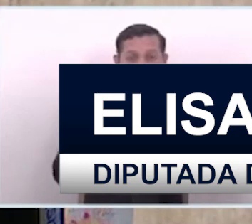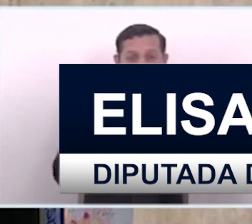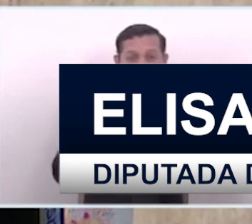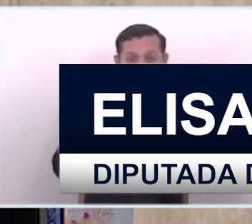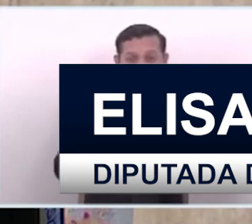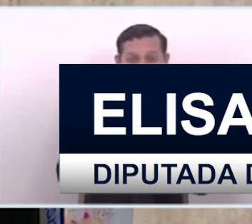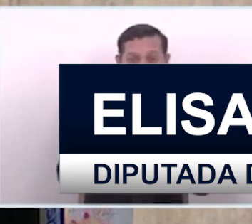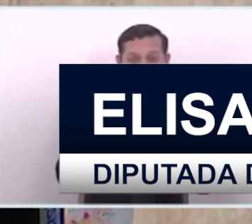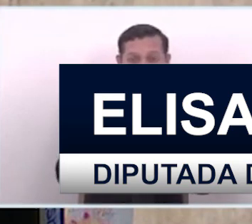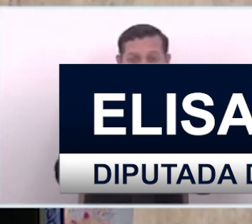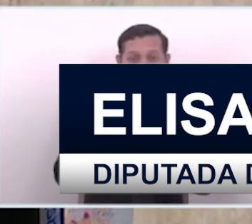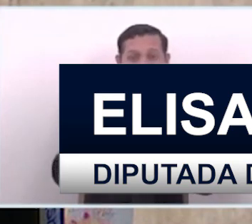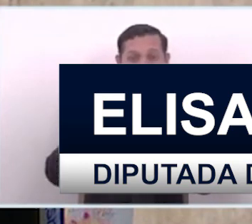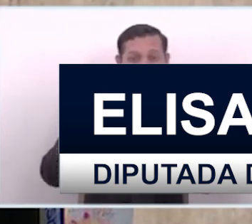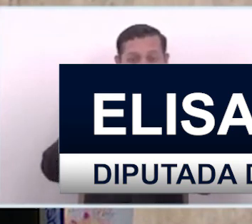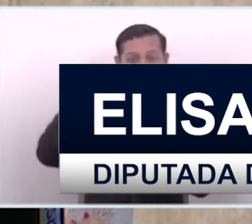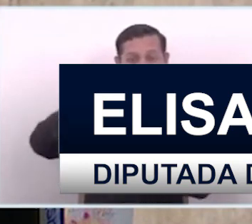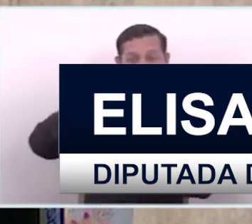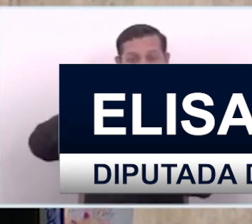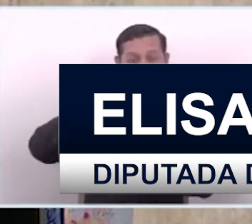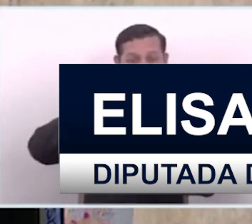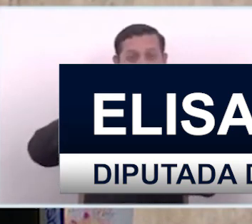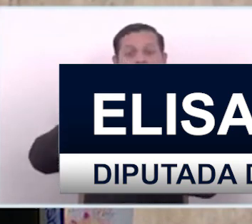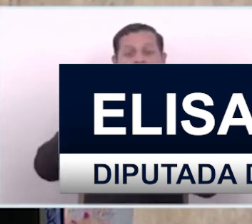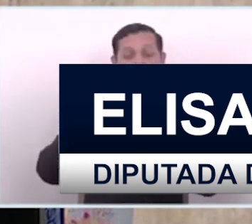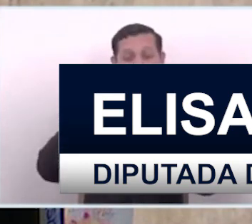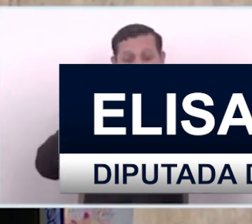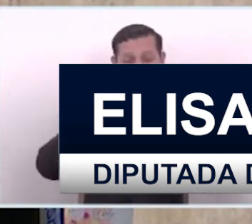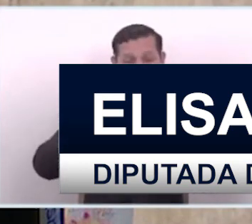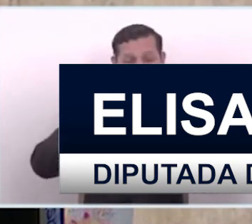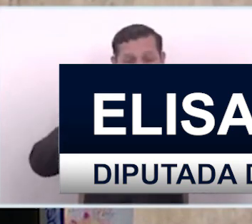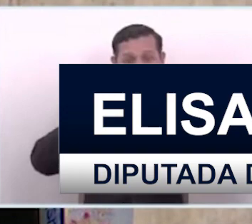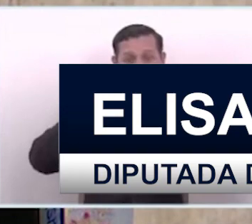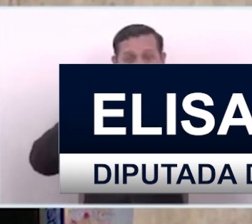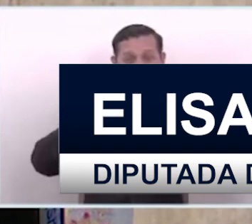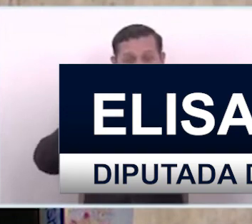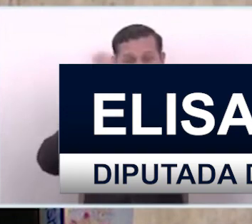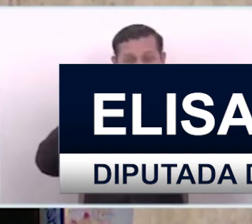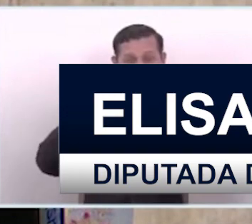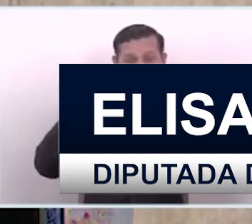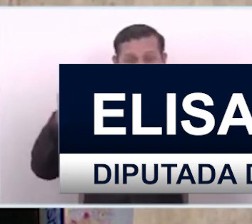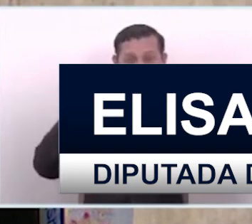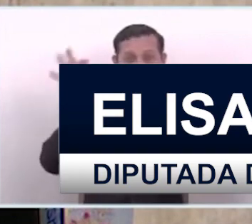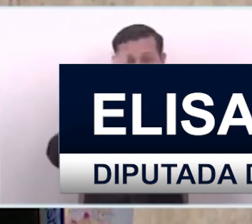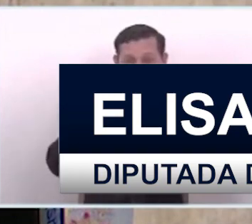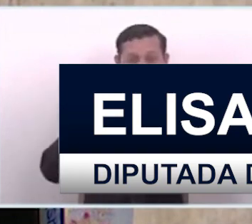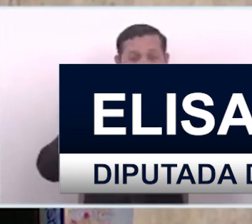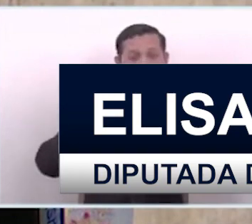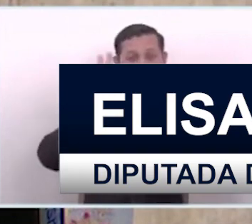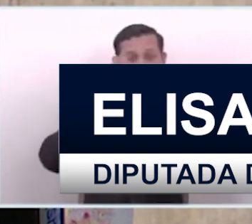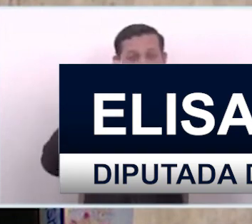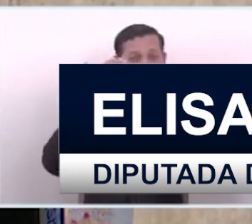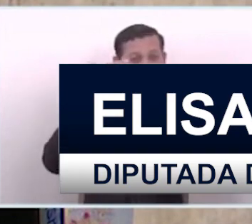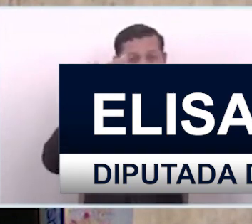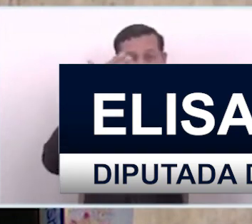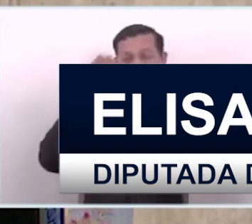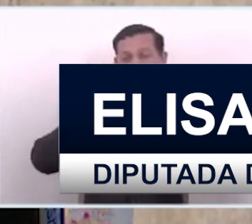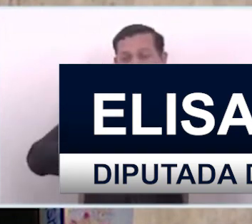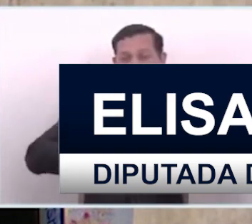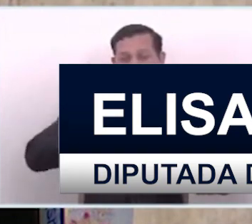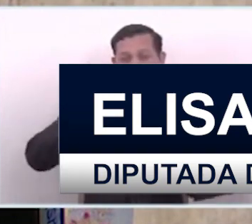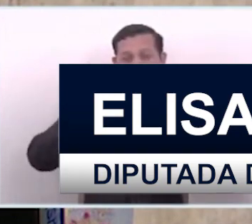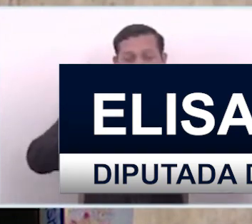de los servidores públicos a través de la tecnología digital para el mejoramiento de los diferentes servicios